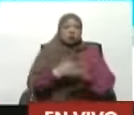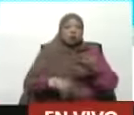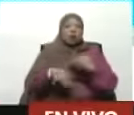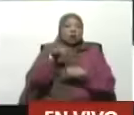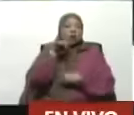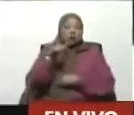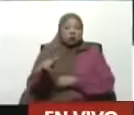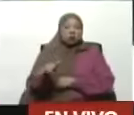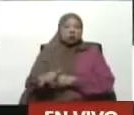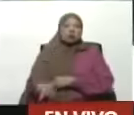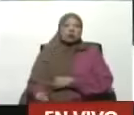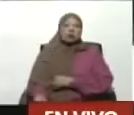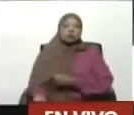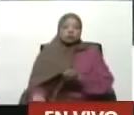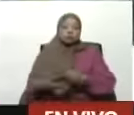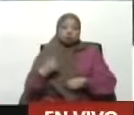denuncia,